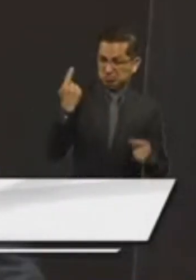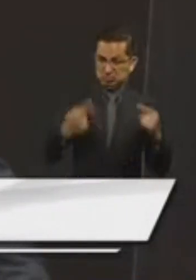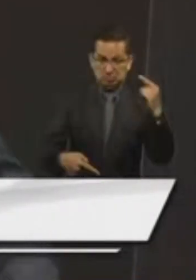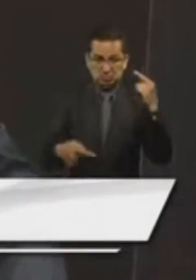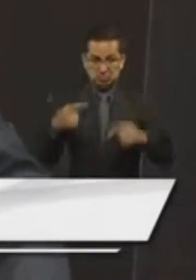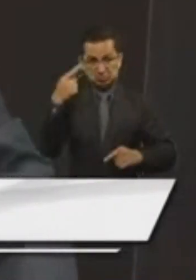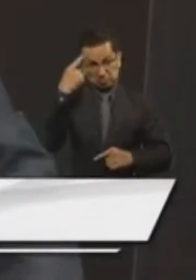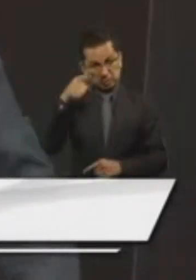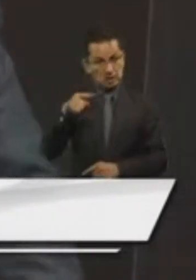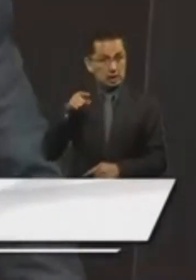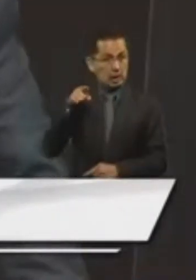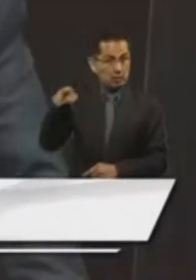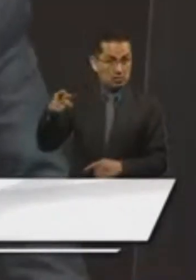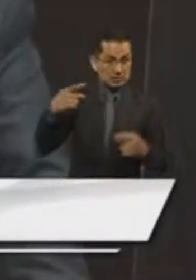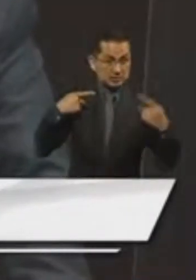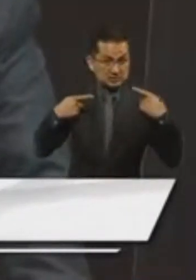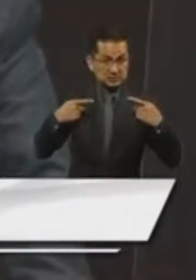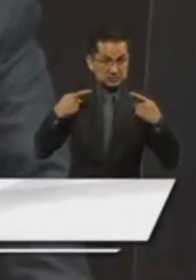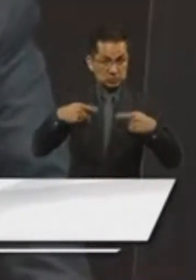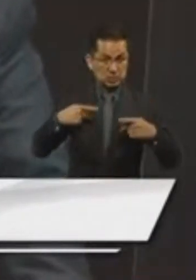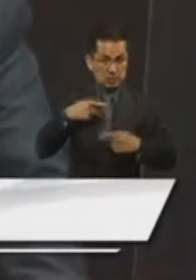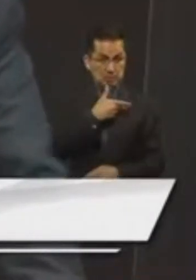la presidencia de la República.